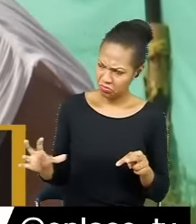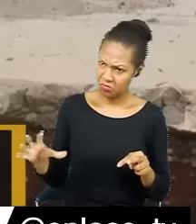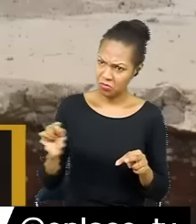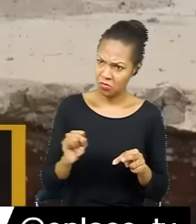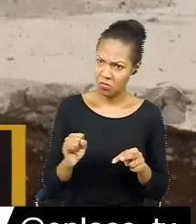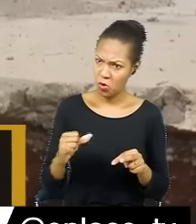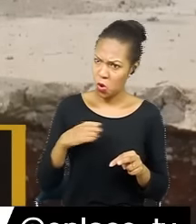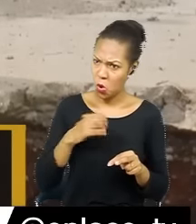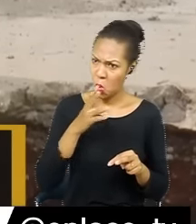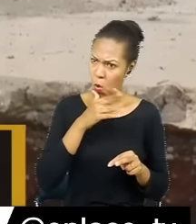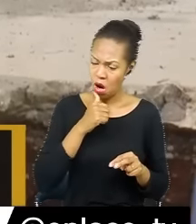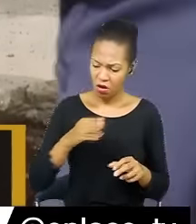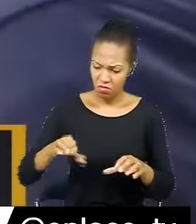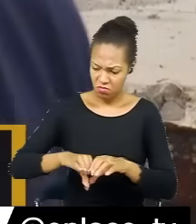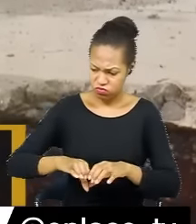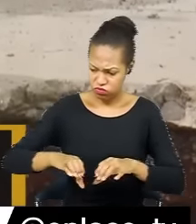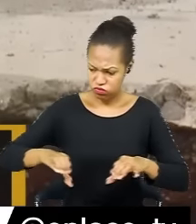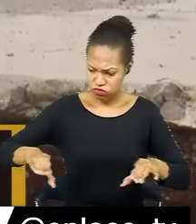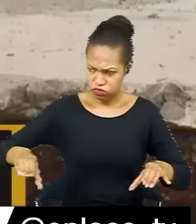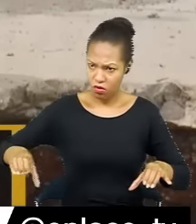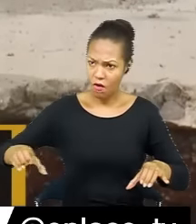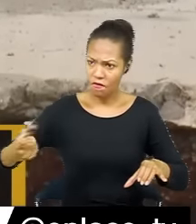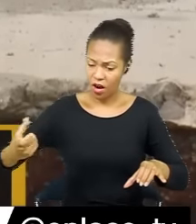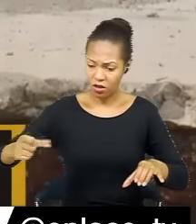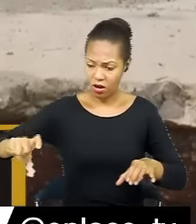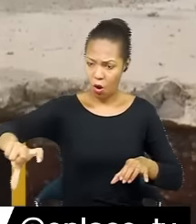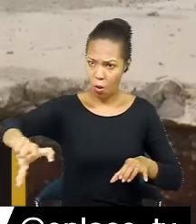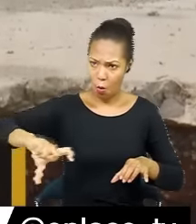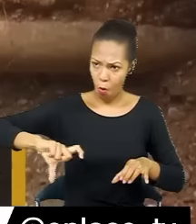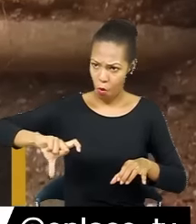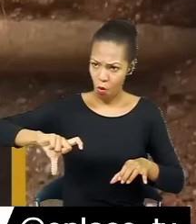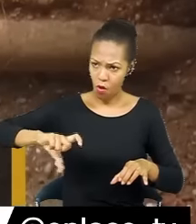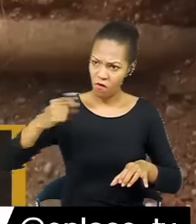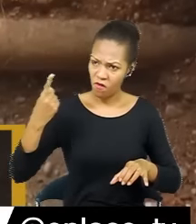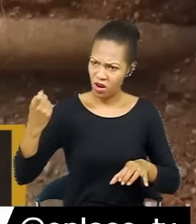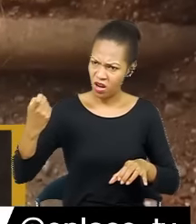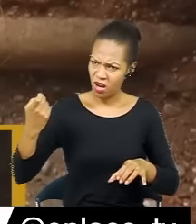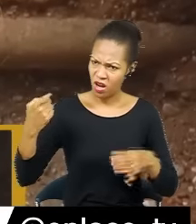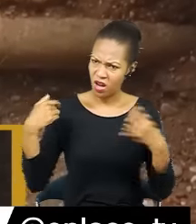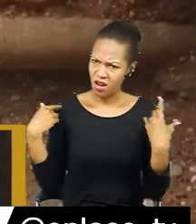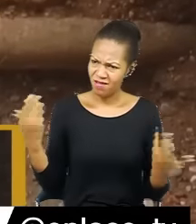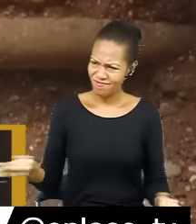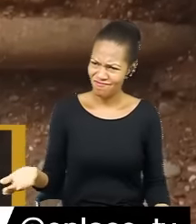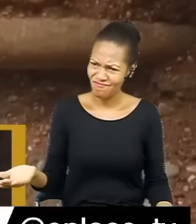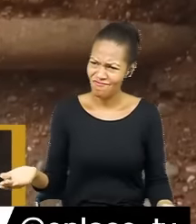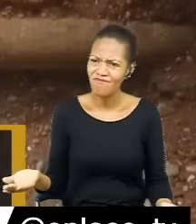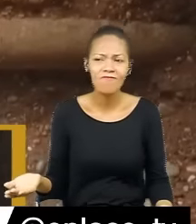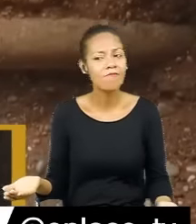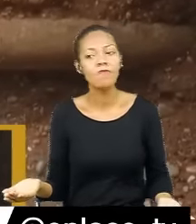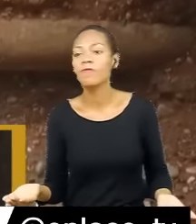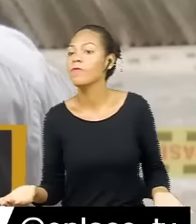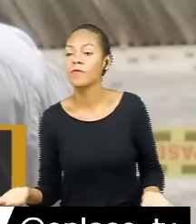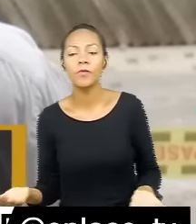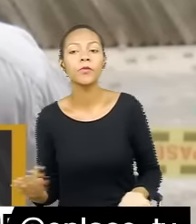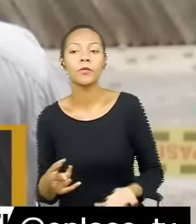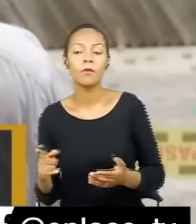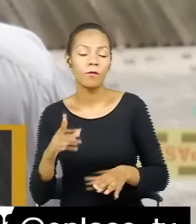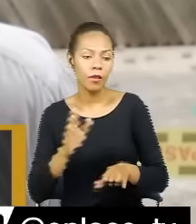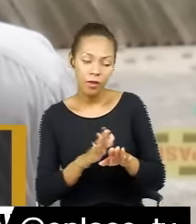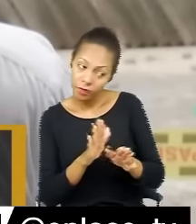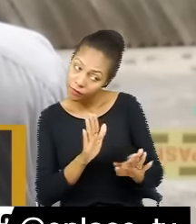no hay un pegue. Al lugar hizo presencia el concejal Henry Correa, quien aseguró que en 15 días, le dijo el secretario de Infraestructura, iniciarán las obras. Vengo de hablar